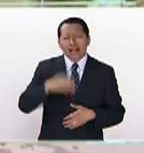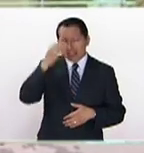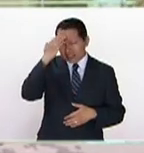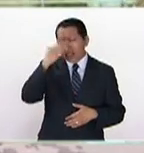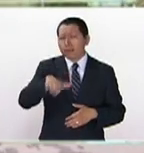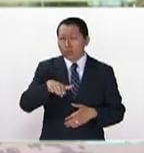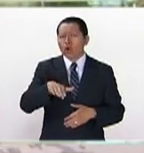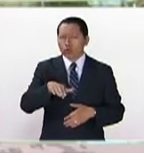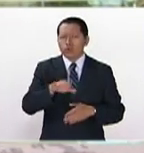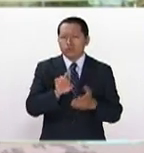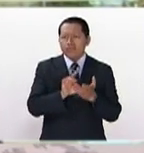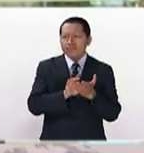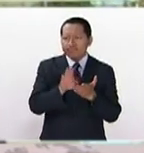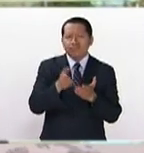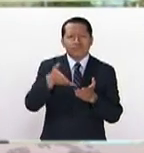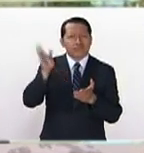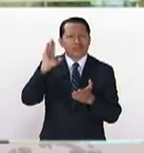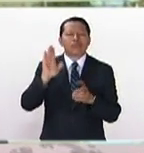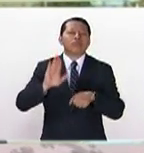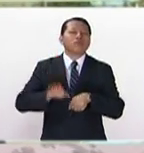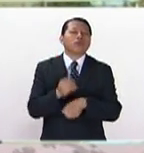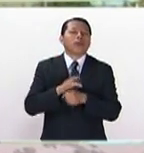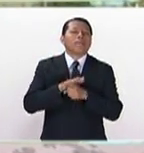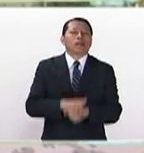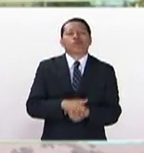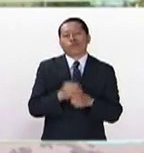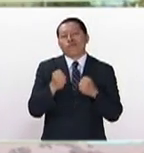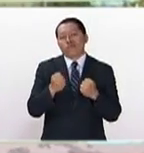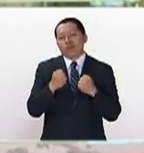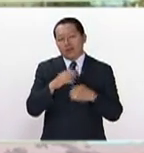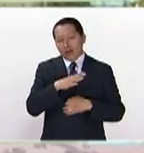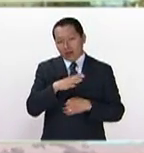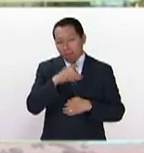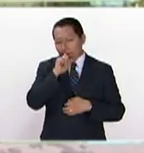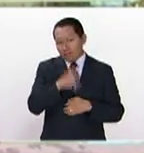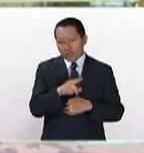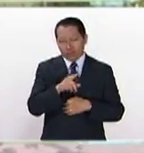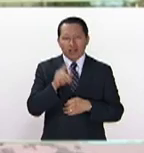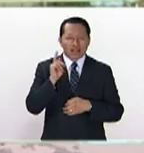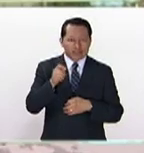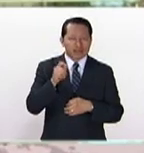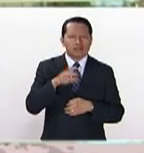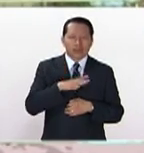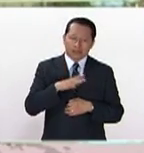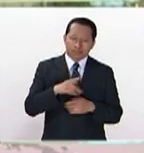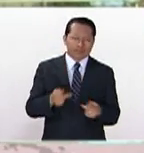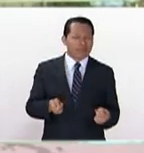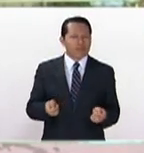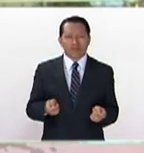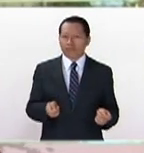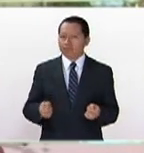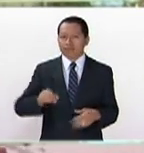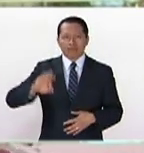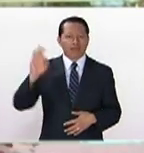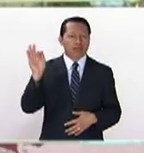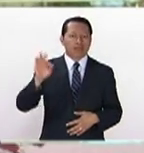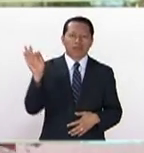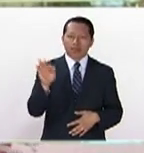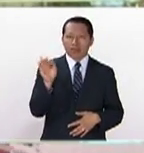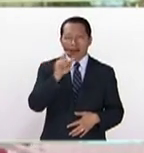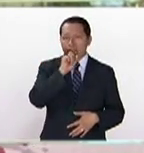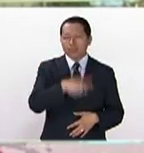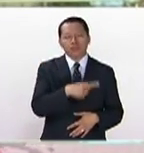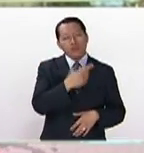Sabemos que las expulsiones son resultado de una presión colosal, de un chantaje, que lamentablemente es la principal herramienta